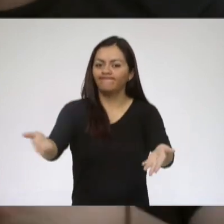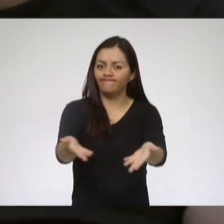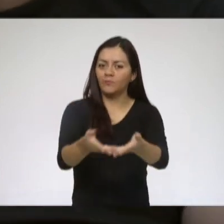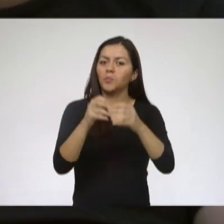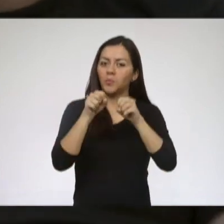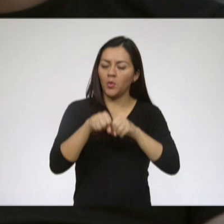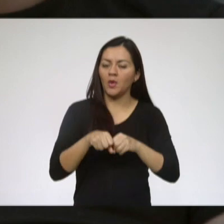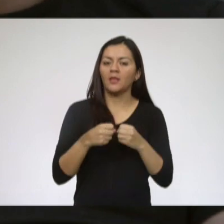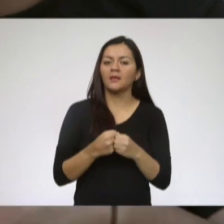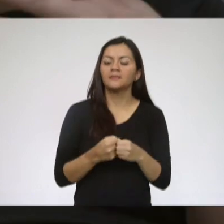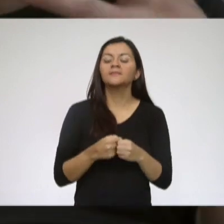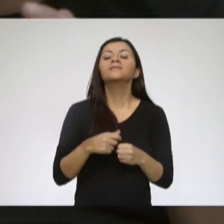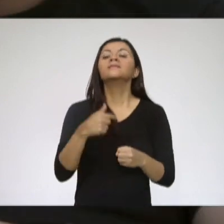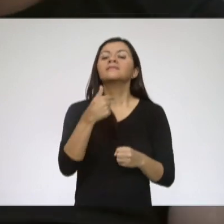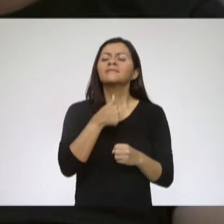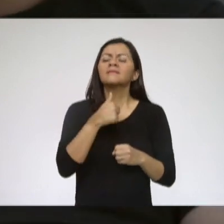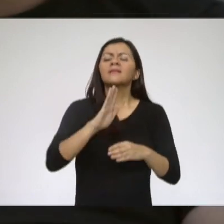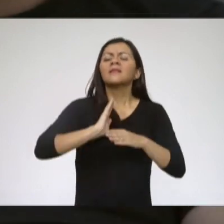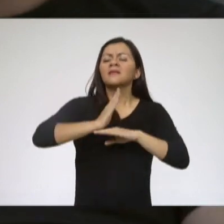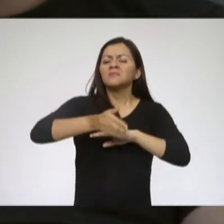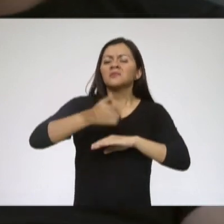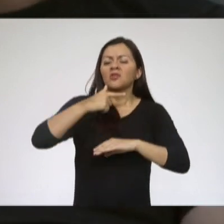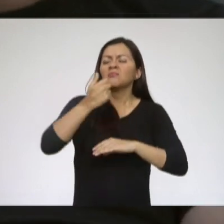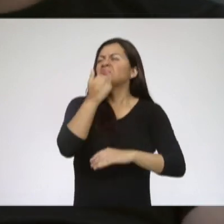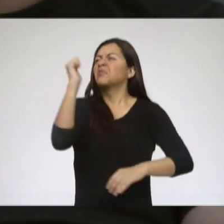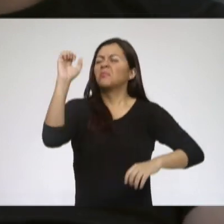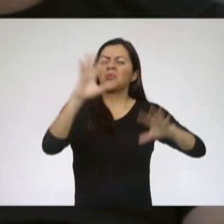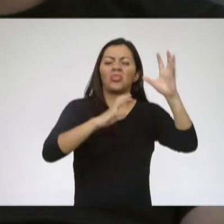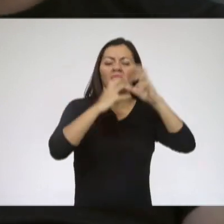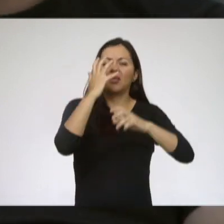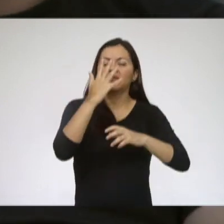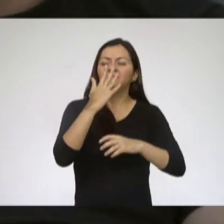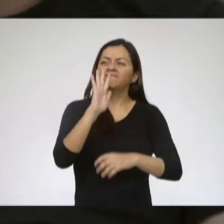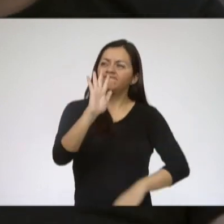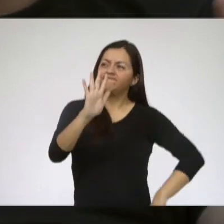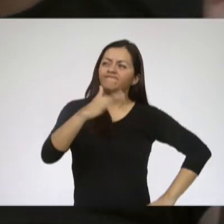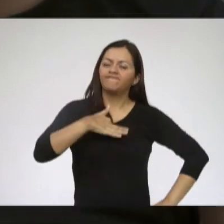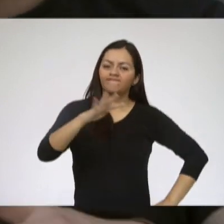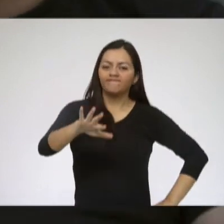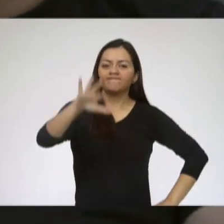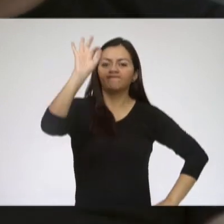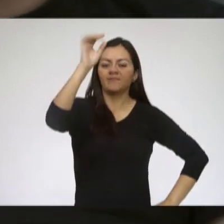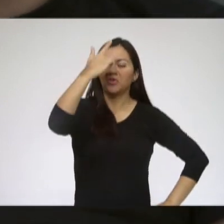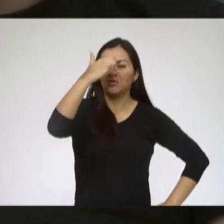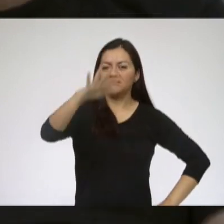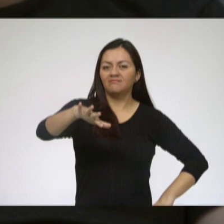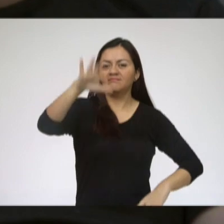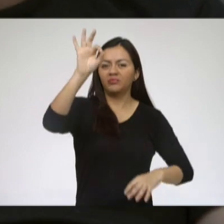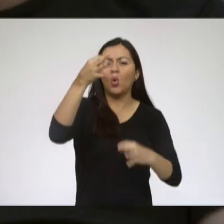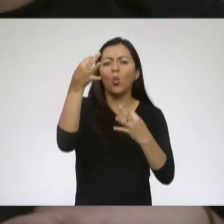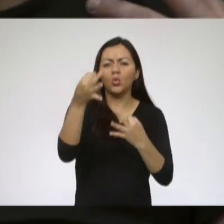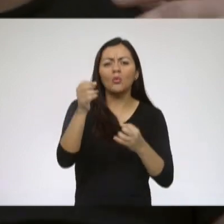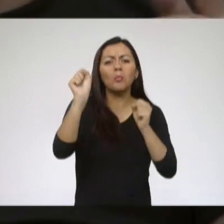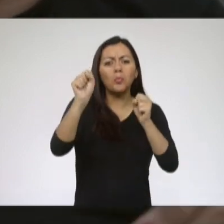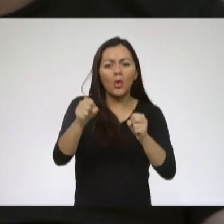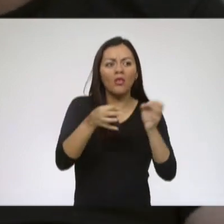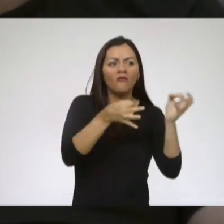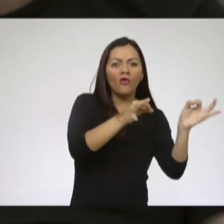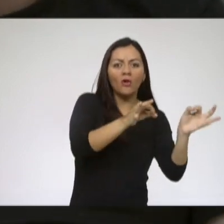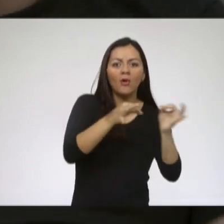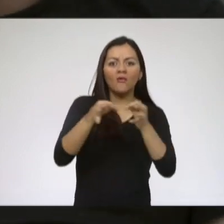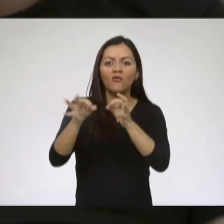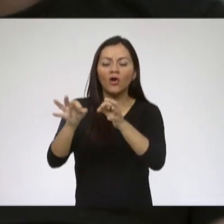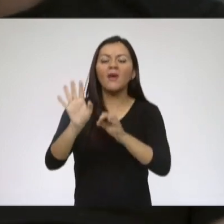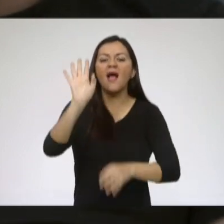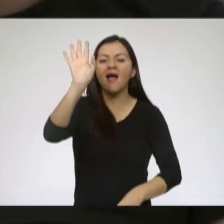maneras de hacerlo. O sea, ya con el tiempo me di cuenta que no es solo cuestión de coger y responderles, sino a veces de demostrarle que